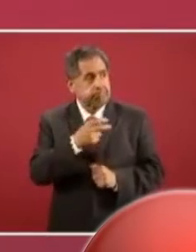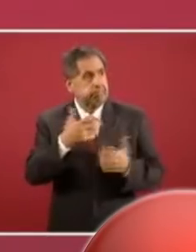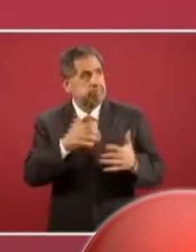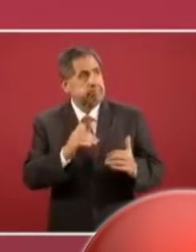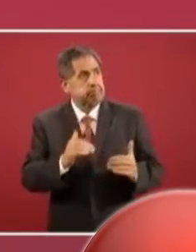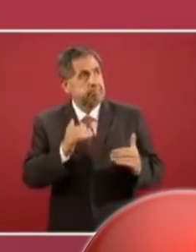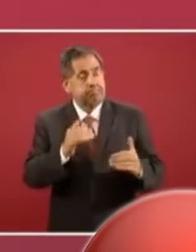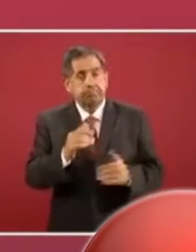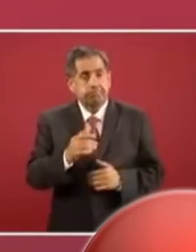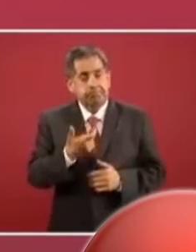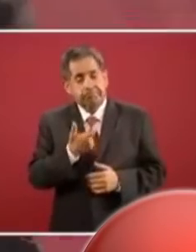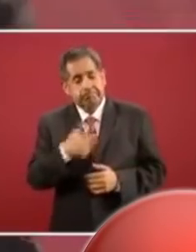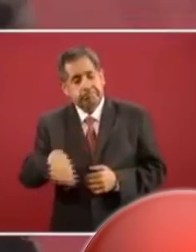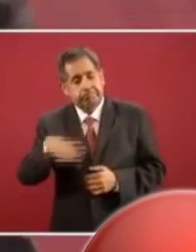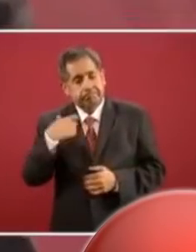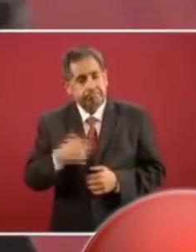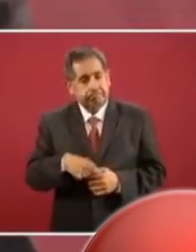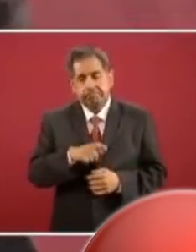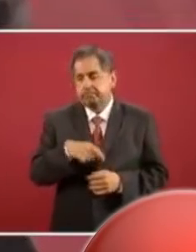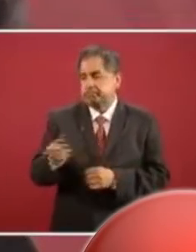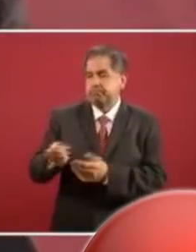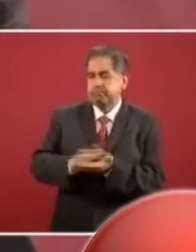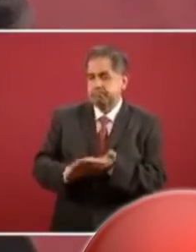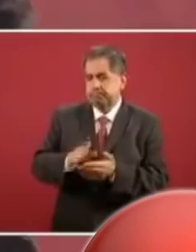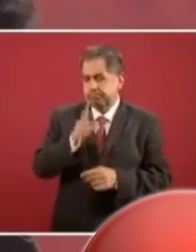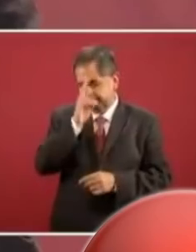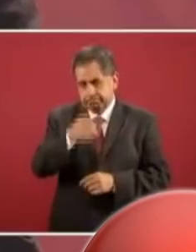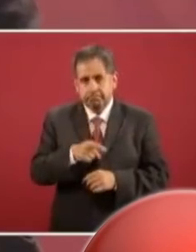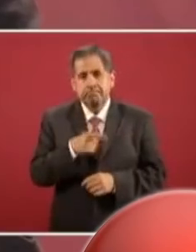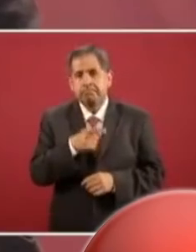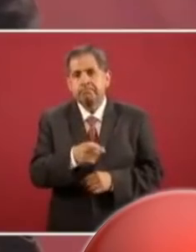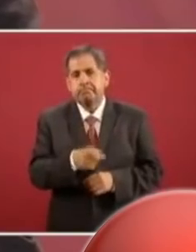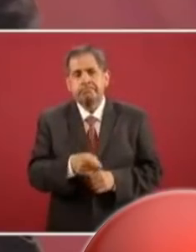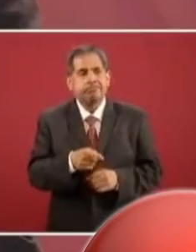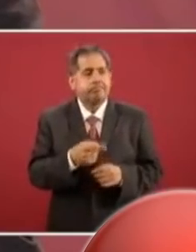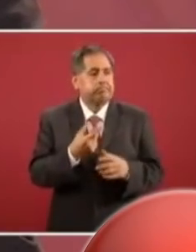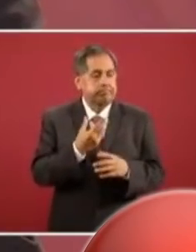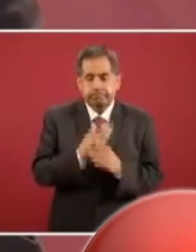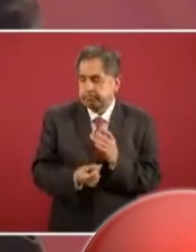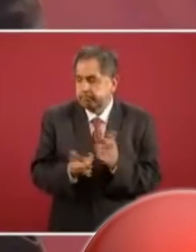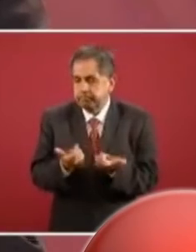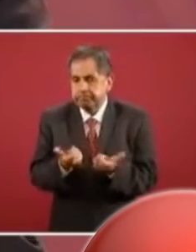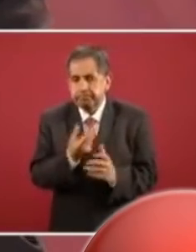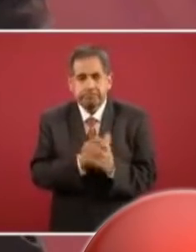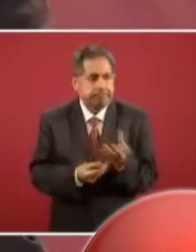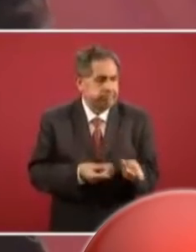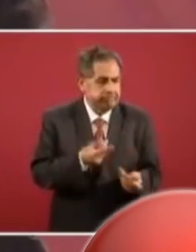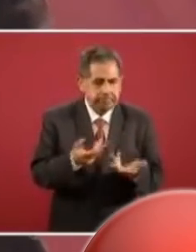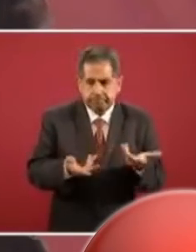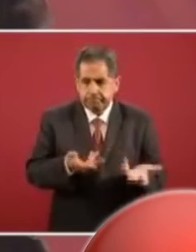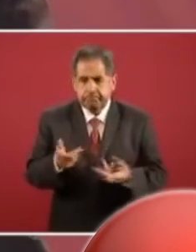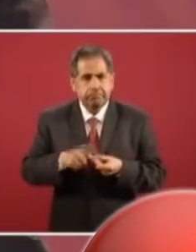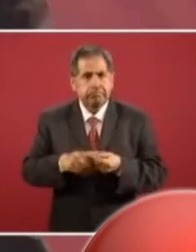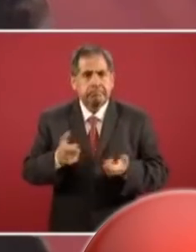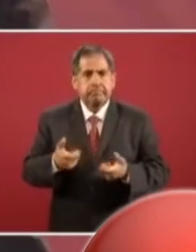contribuyentes, porque esa era la gran fuga. Es increíble